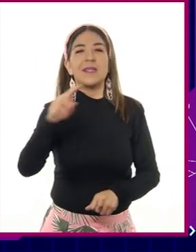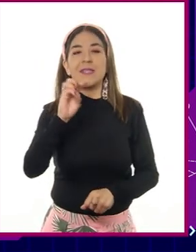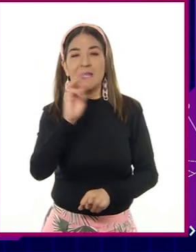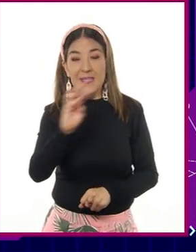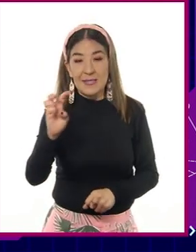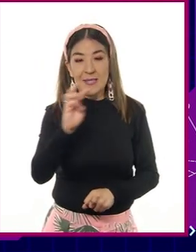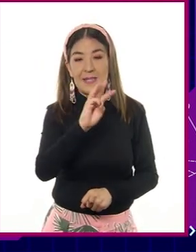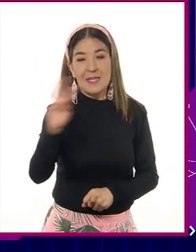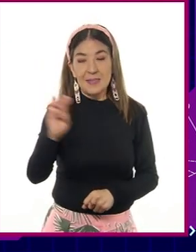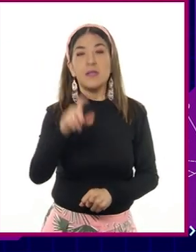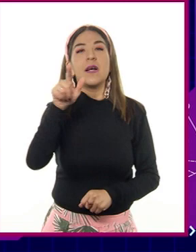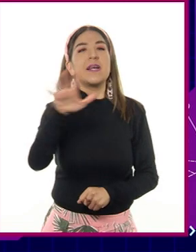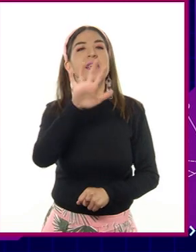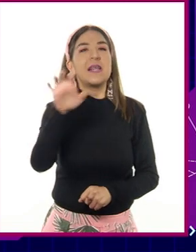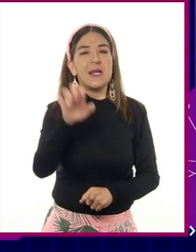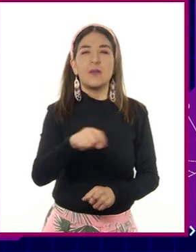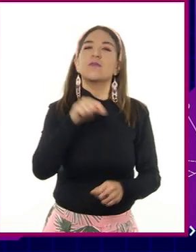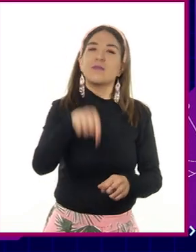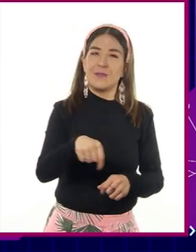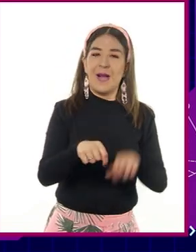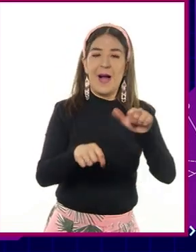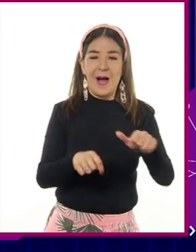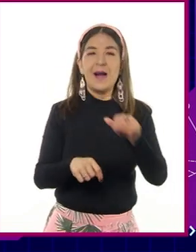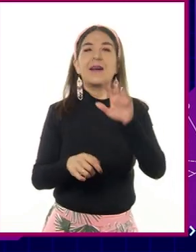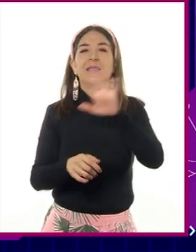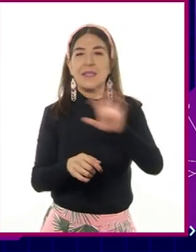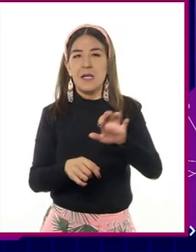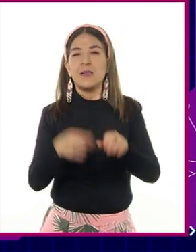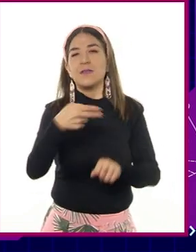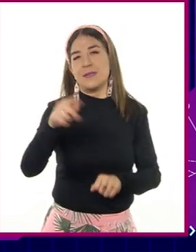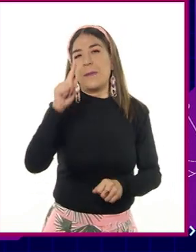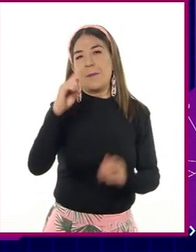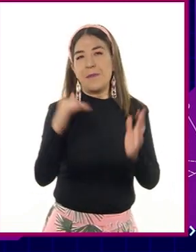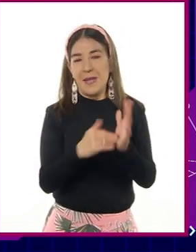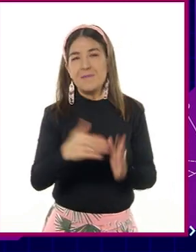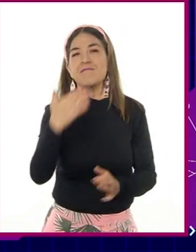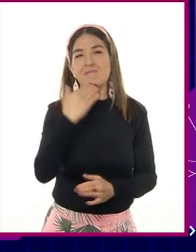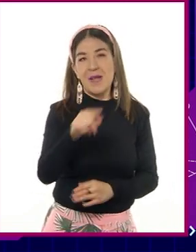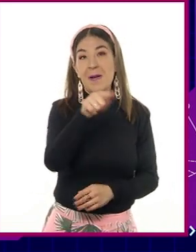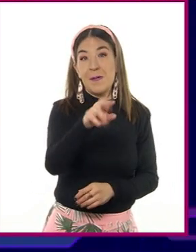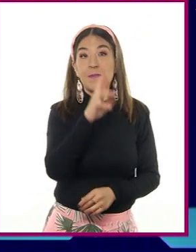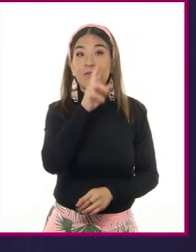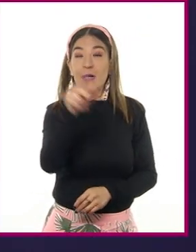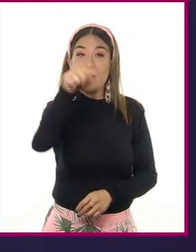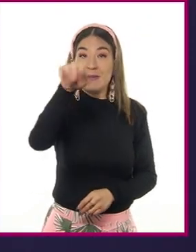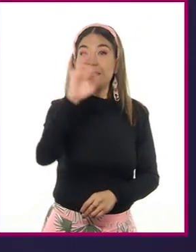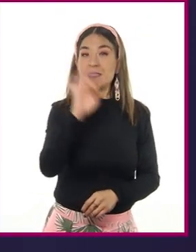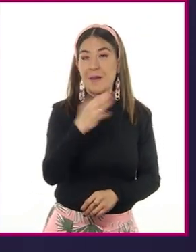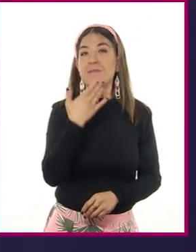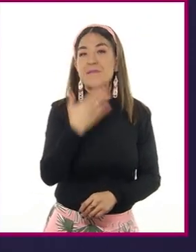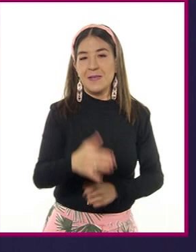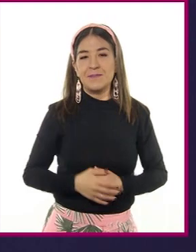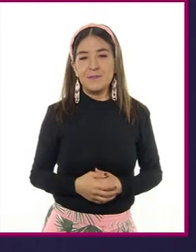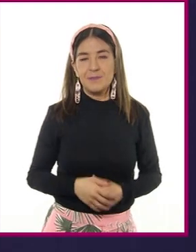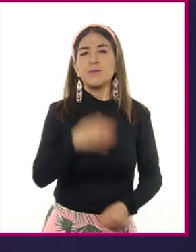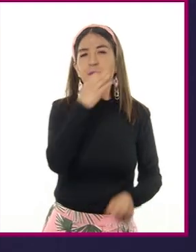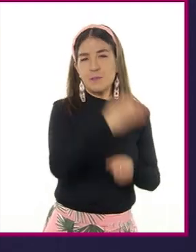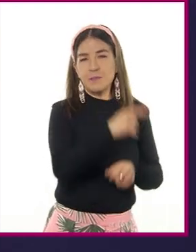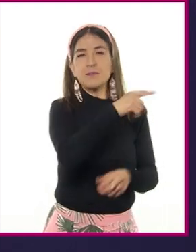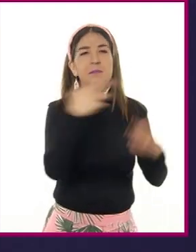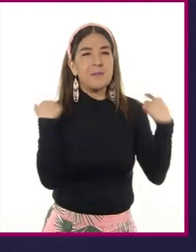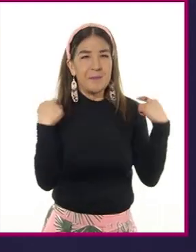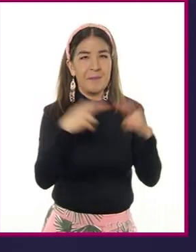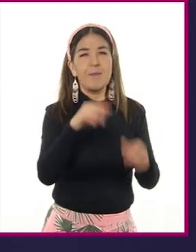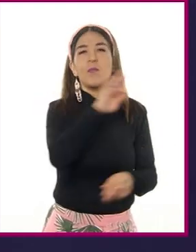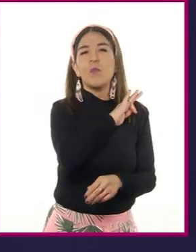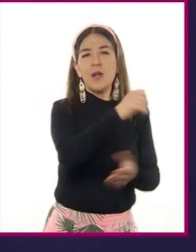Excelente, Leslie. Espero que al igual que ustedes en casa hayan encontrado los resultados correctos. Maestra, si me lo permite, me gustaría